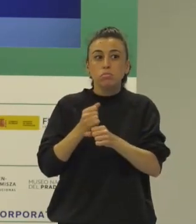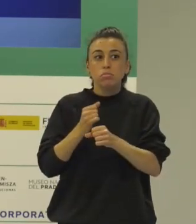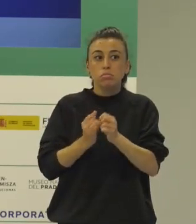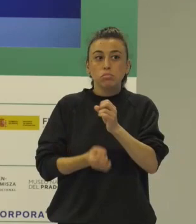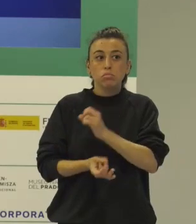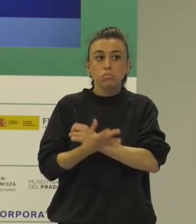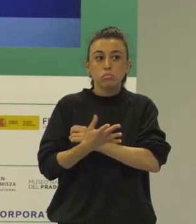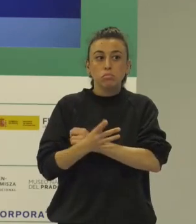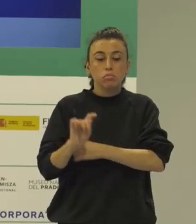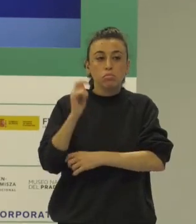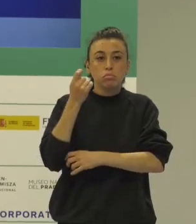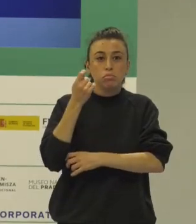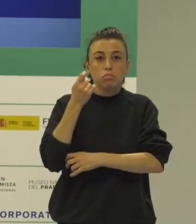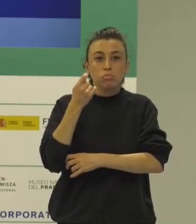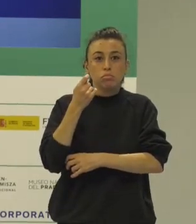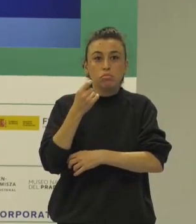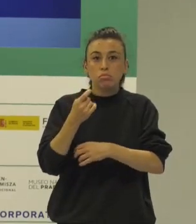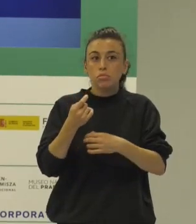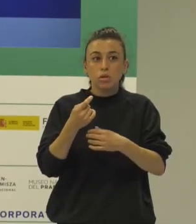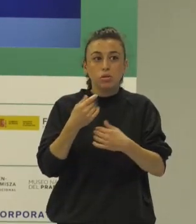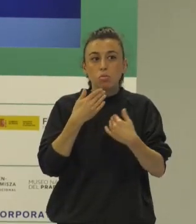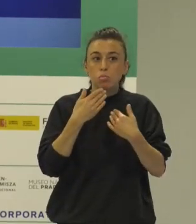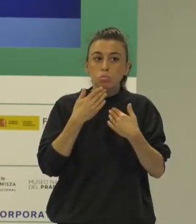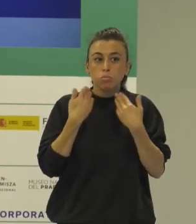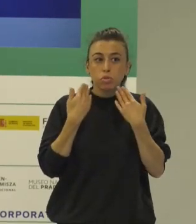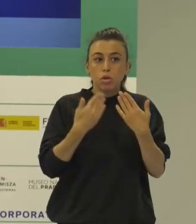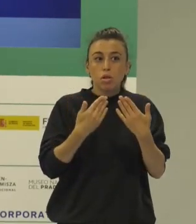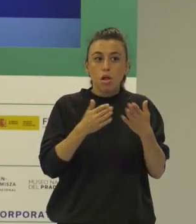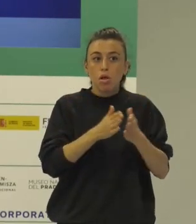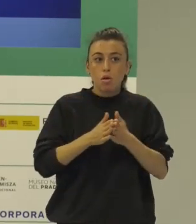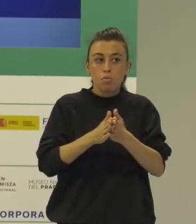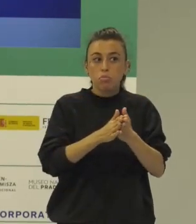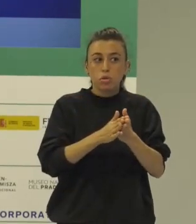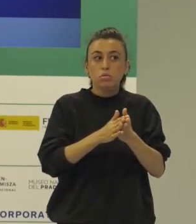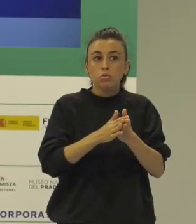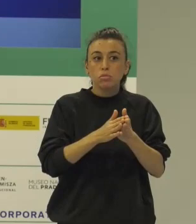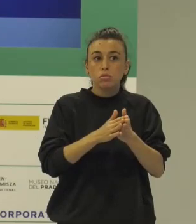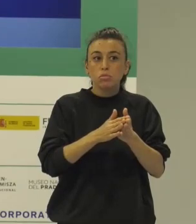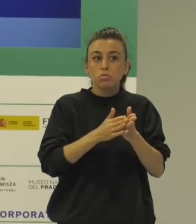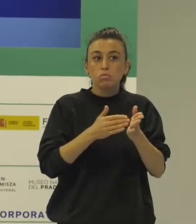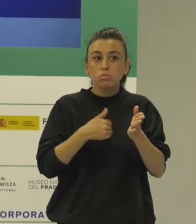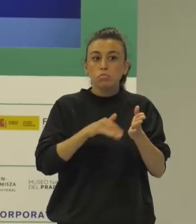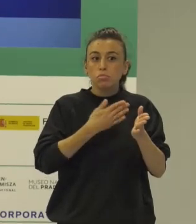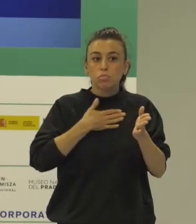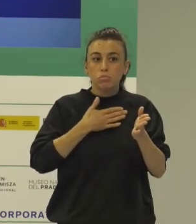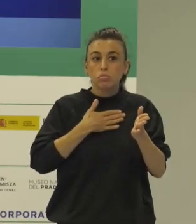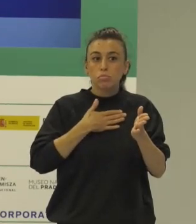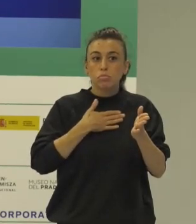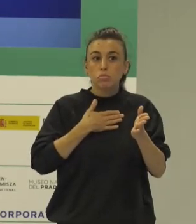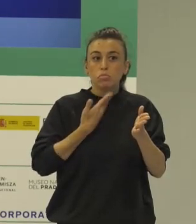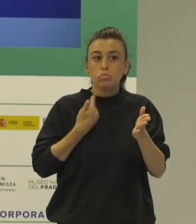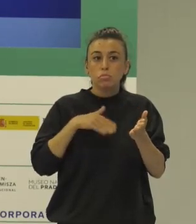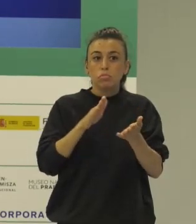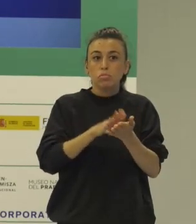al encarcelamiento de los primeros colegas, de Lucía Pineda Ubau y Miguel Mora, de 100% Noticias, que